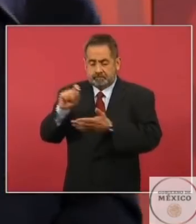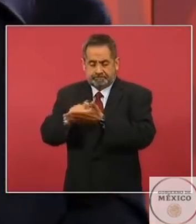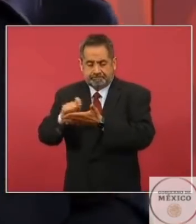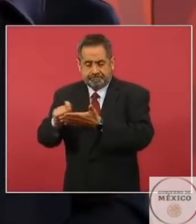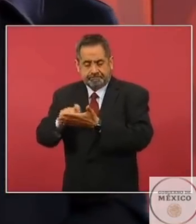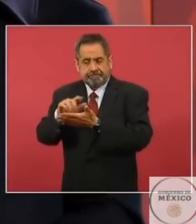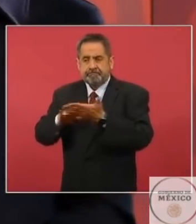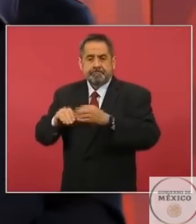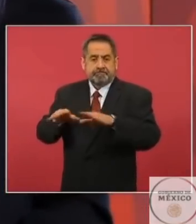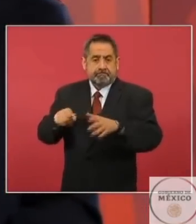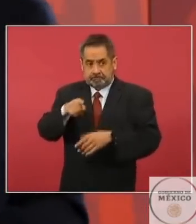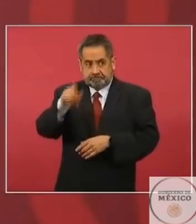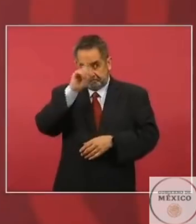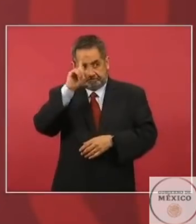mucho